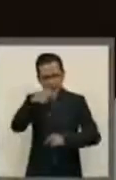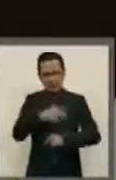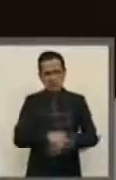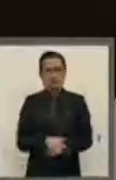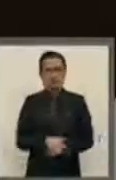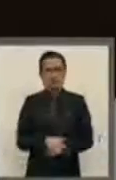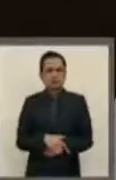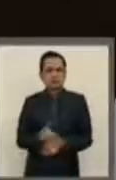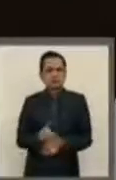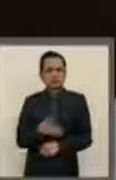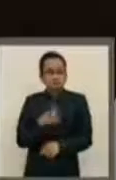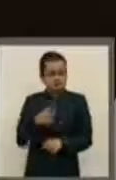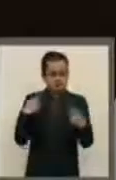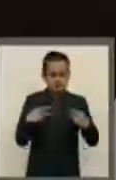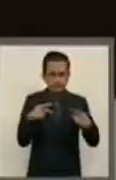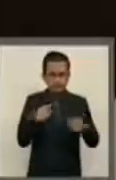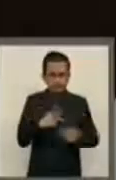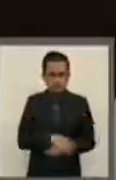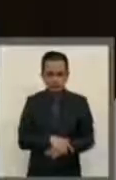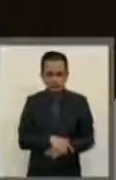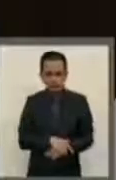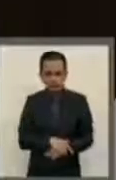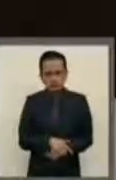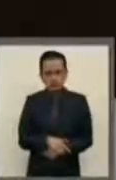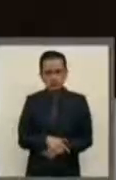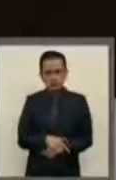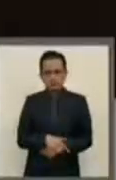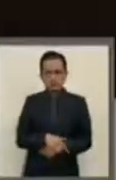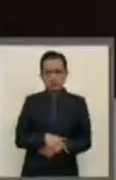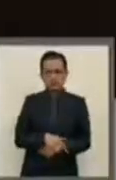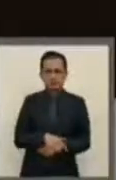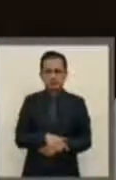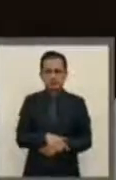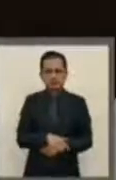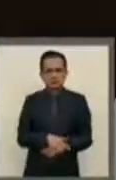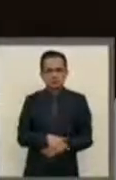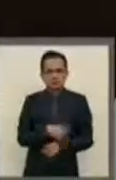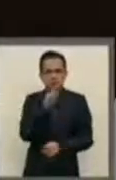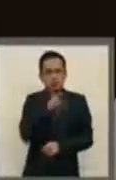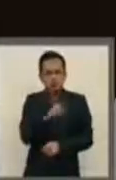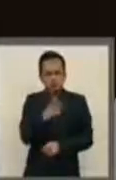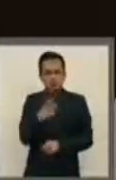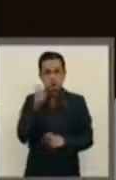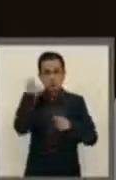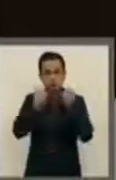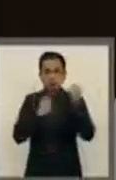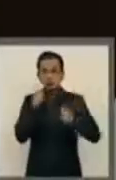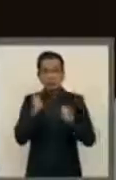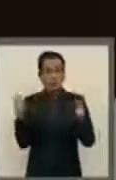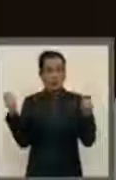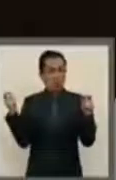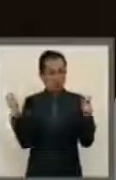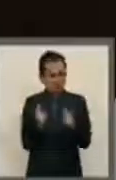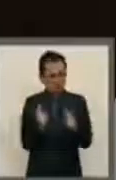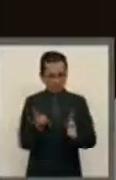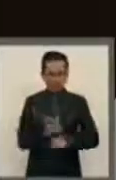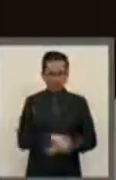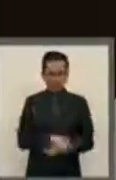diversos países limita el acceso de diversas. Se restringe el turismo y por